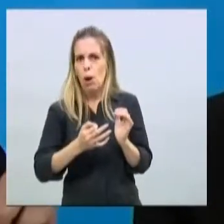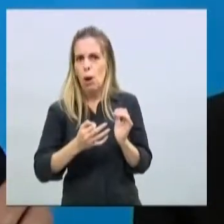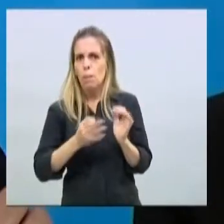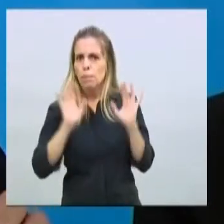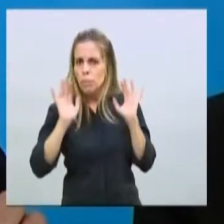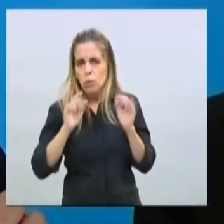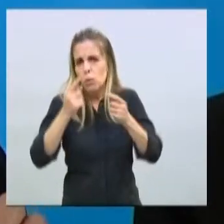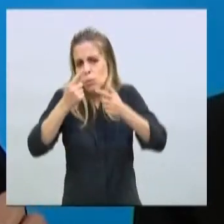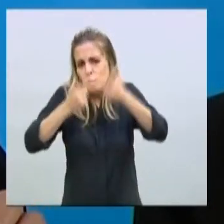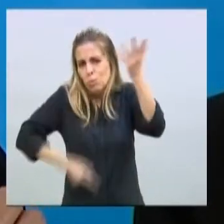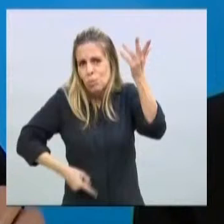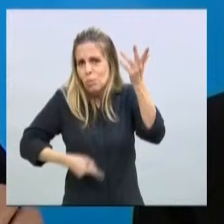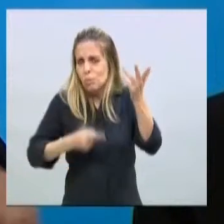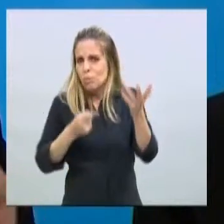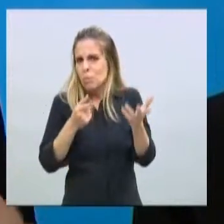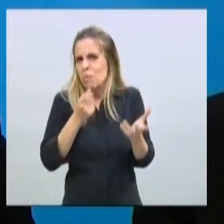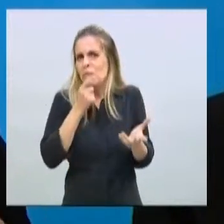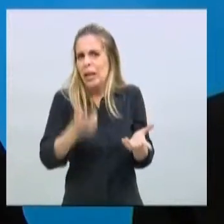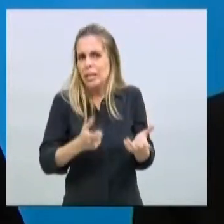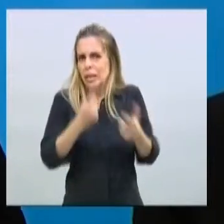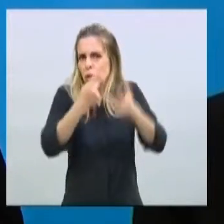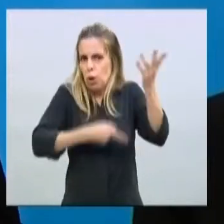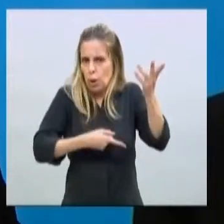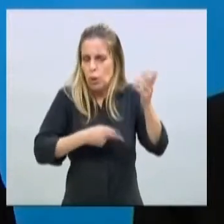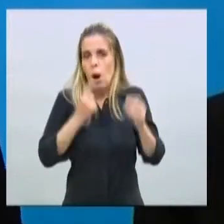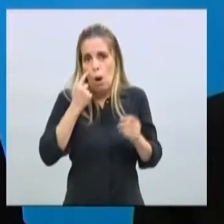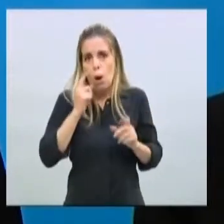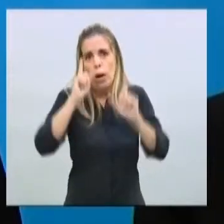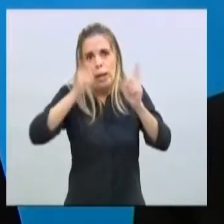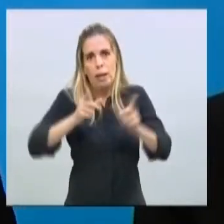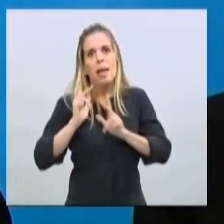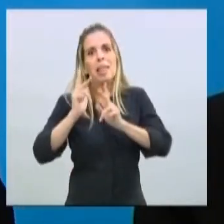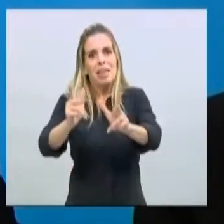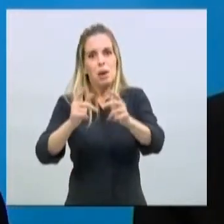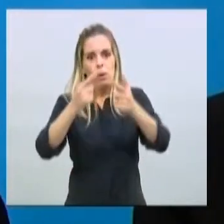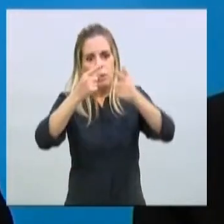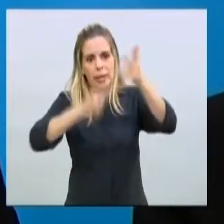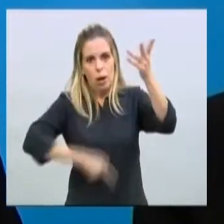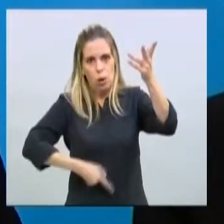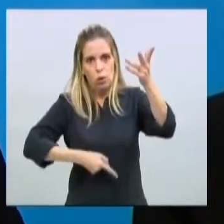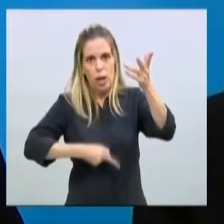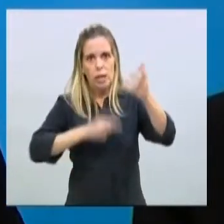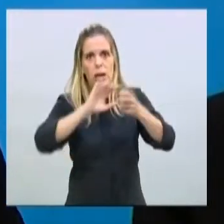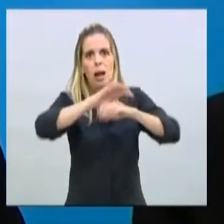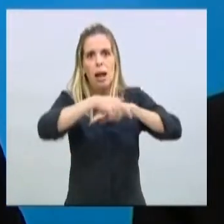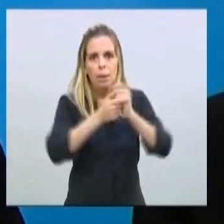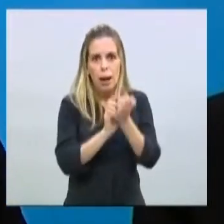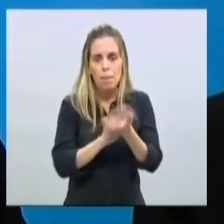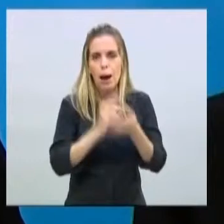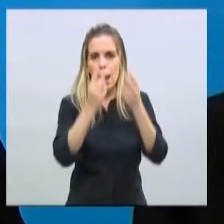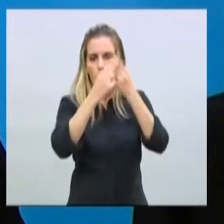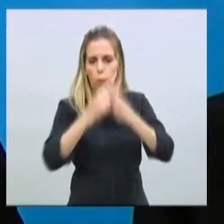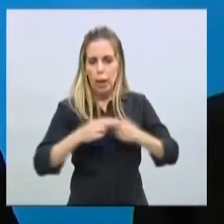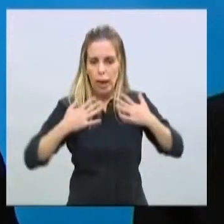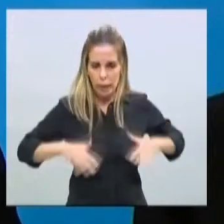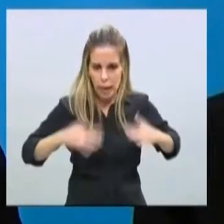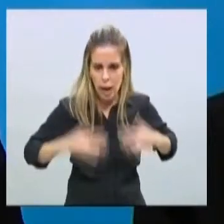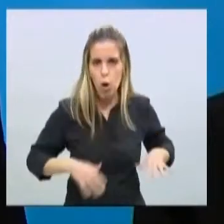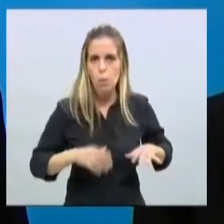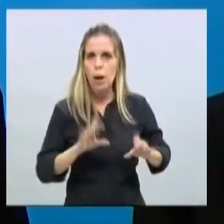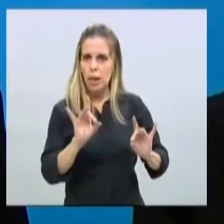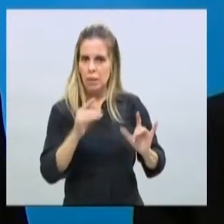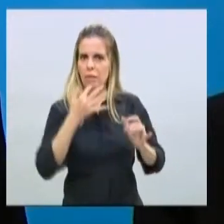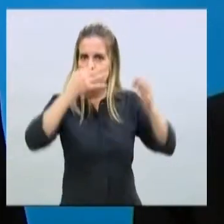tan solo esas cosas. Ahora también les digo, esas cosas son muy difíciles de cumplir si el lugar en donde estamos se